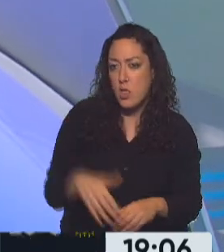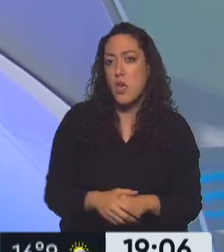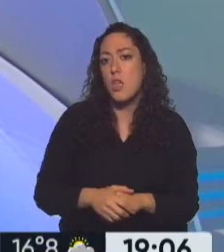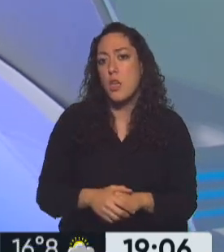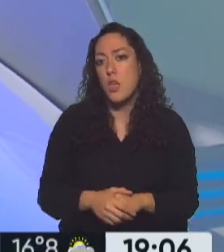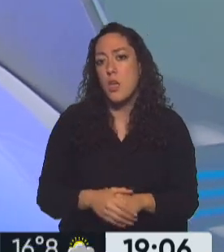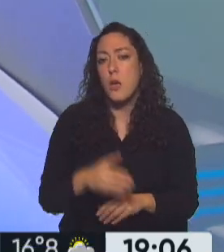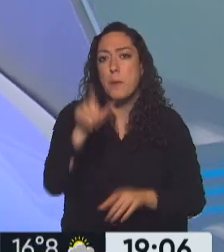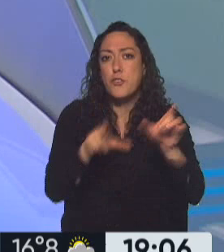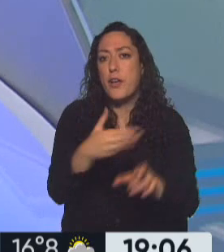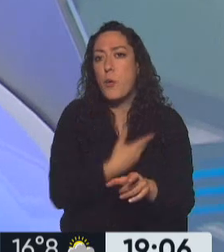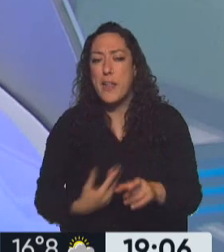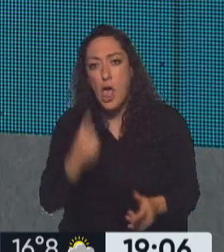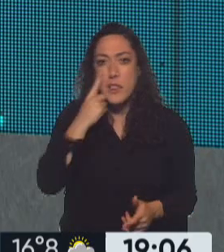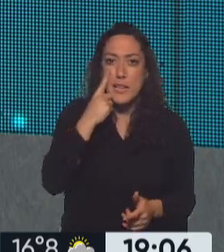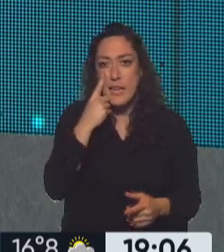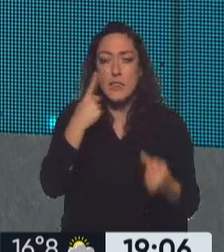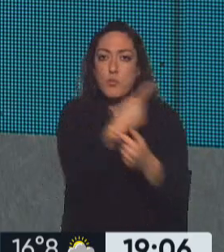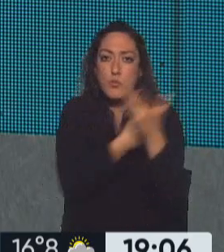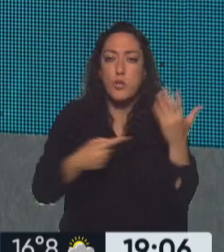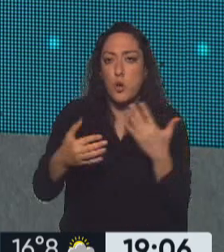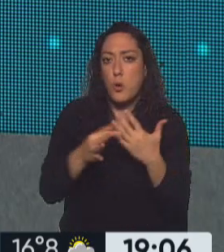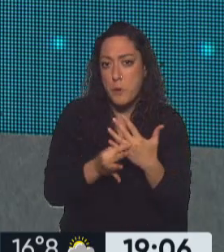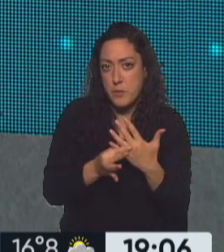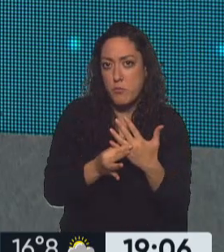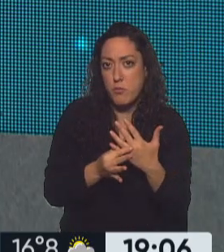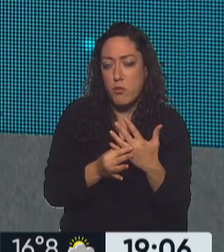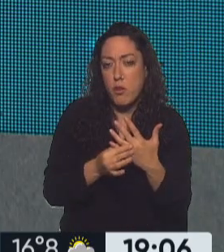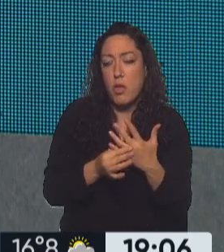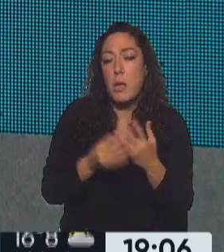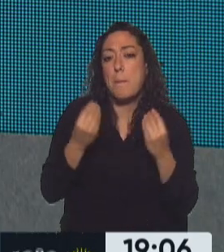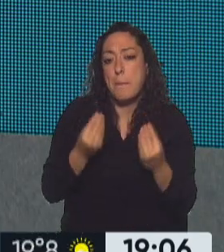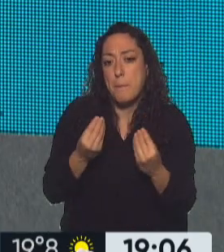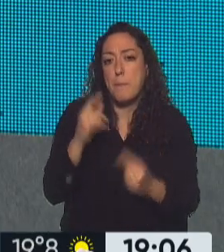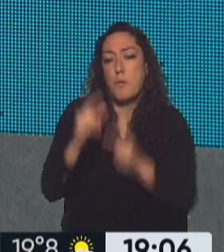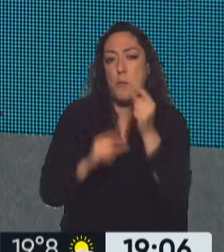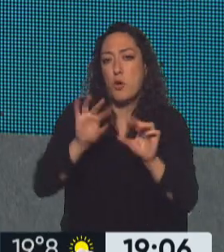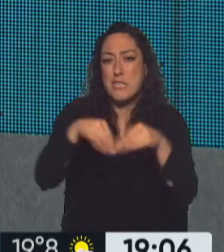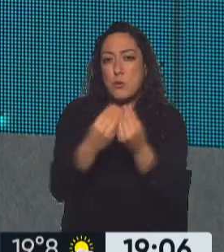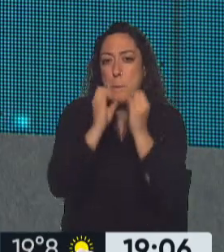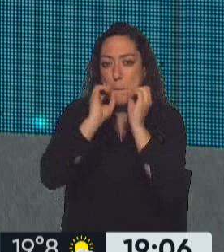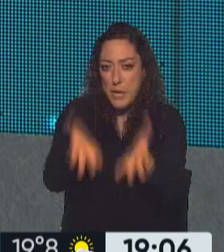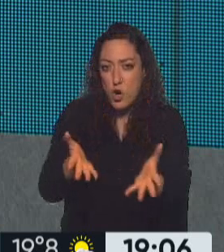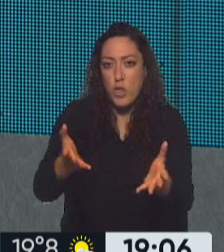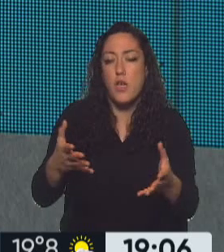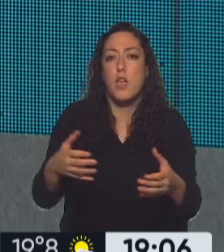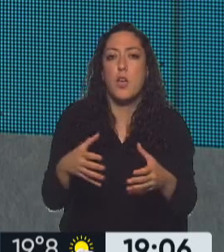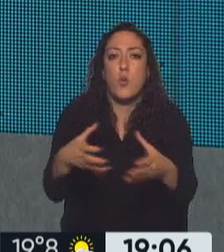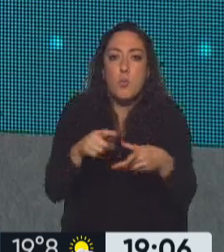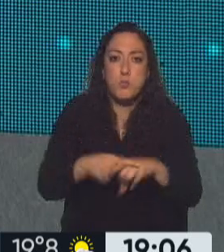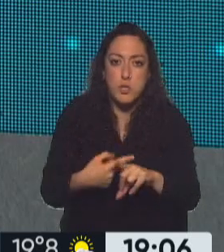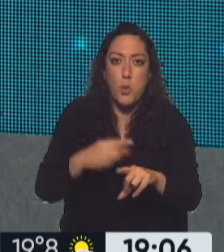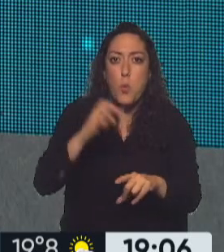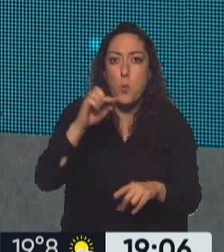por parte de gobernadores intendentes y demás en eh mejorar los resultados de Unión por la patria Cómo ves